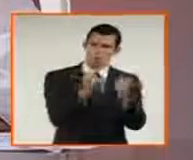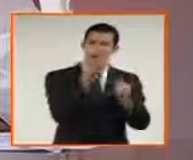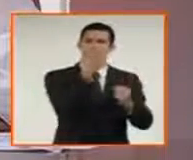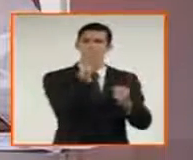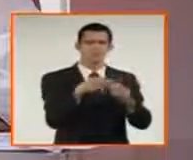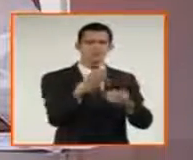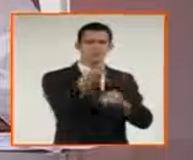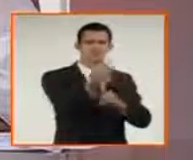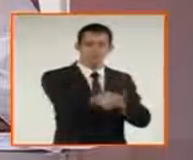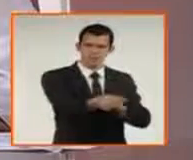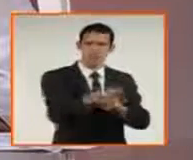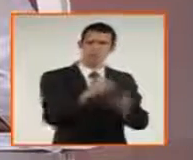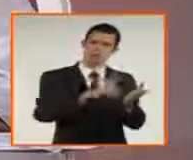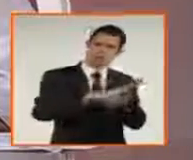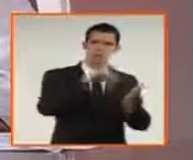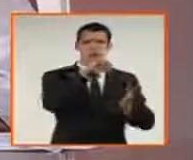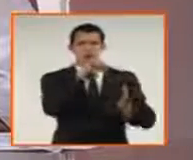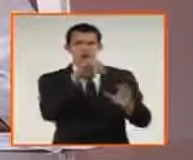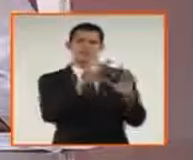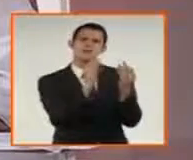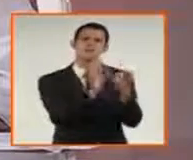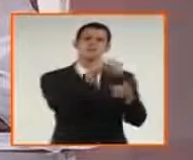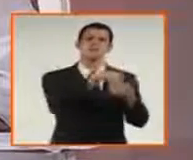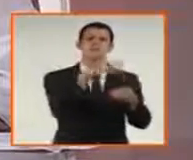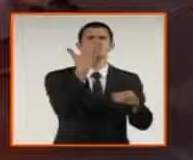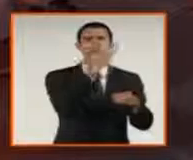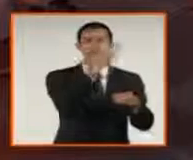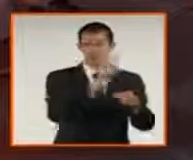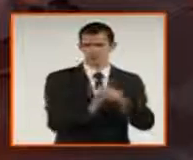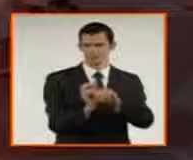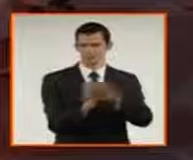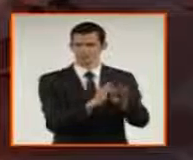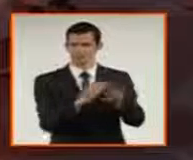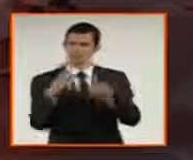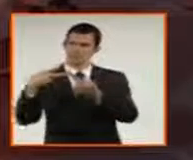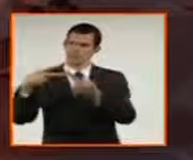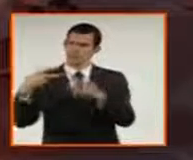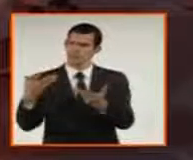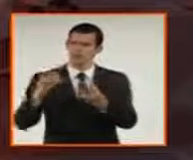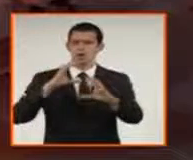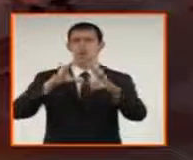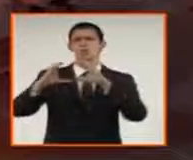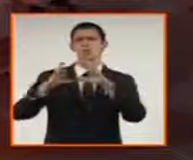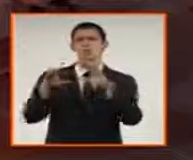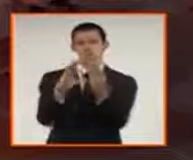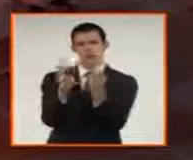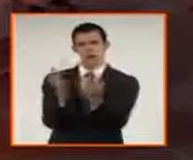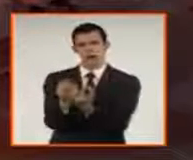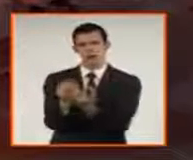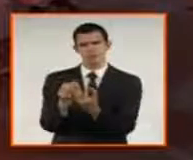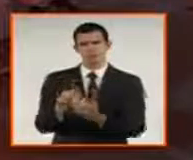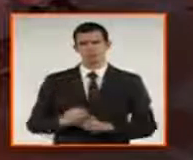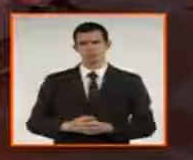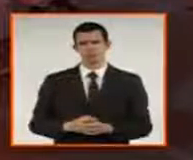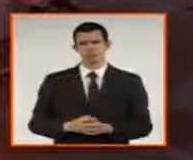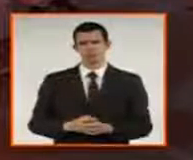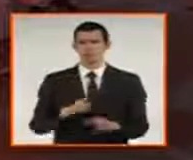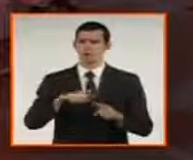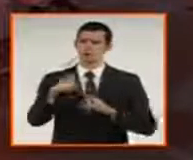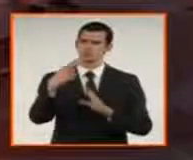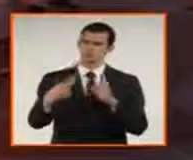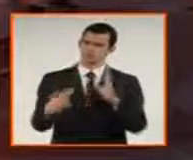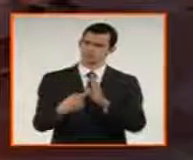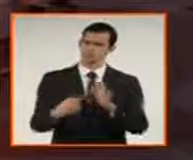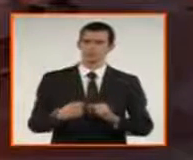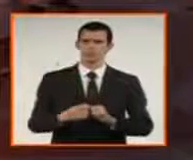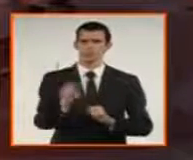de comunicación familiar que se deja establecido también para los cuidadores, las personas que cuidan a personas